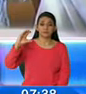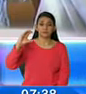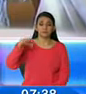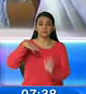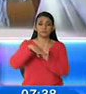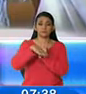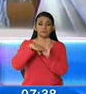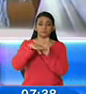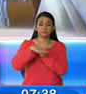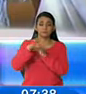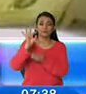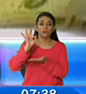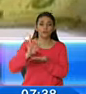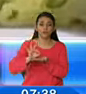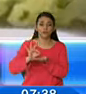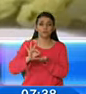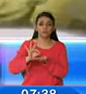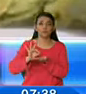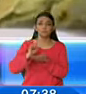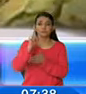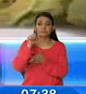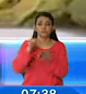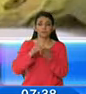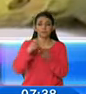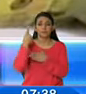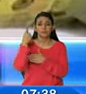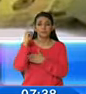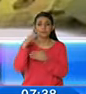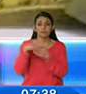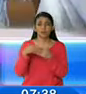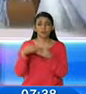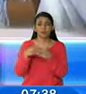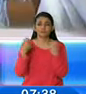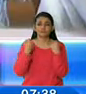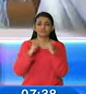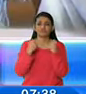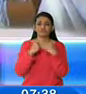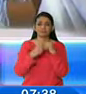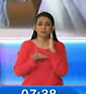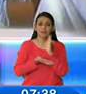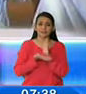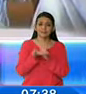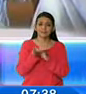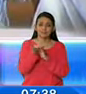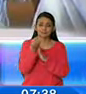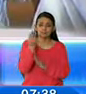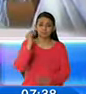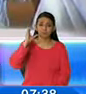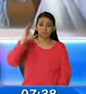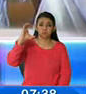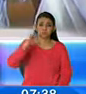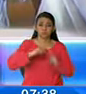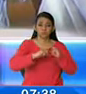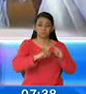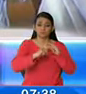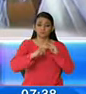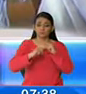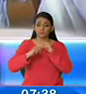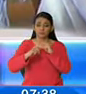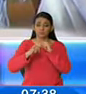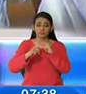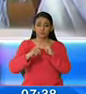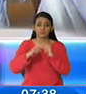Banco Nacional de Fomento con 1.000 millones de dólares para que pueda aumentar su solvencia y dar crédito por cerca